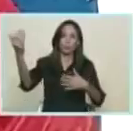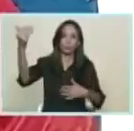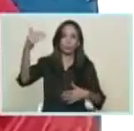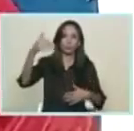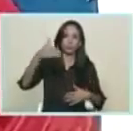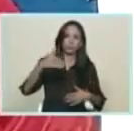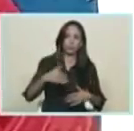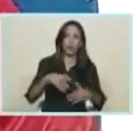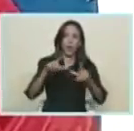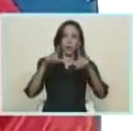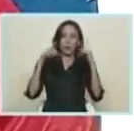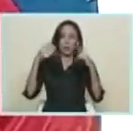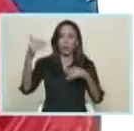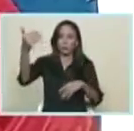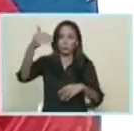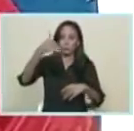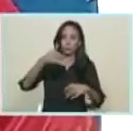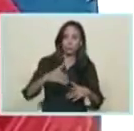Llegó a La Guaira,